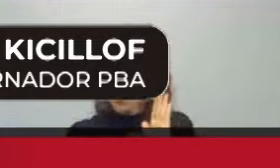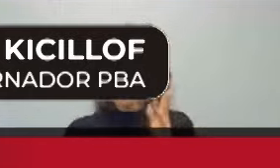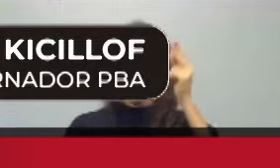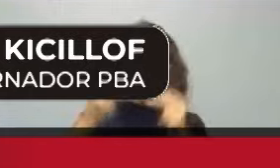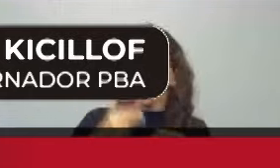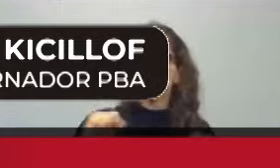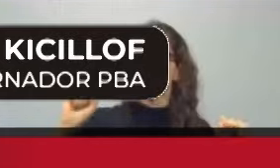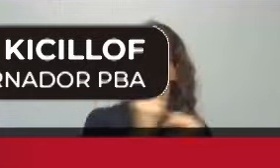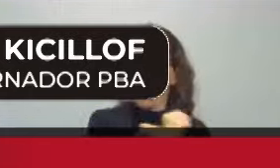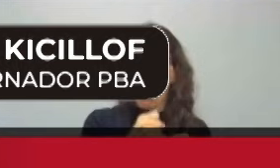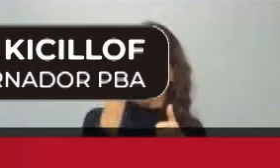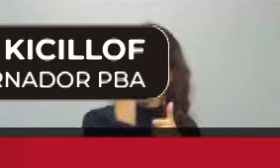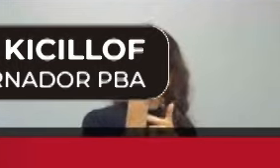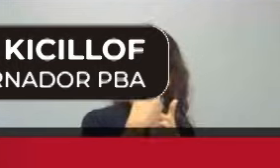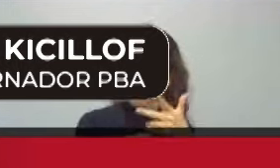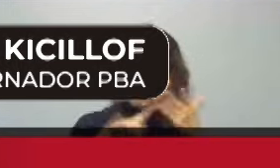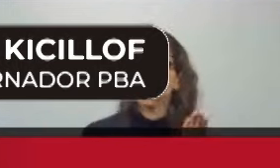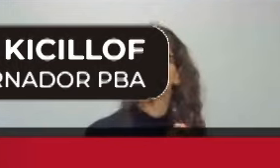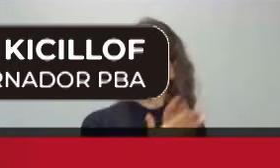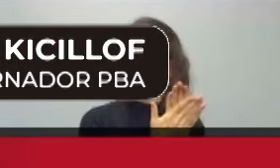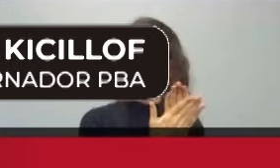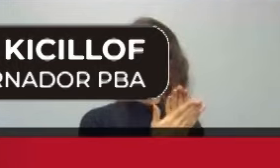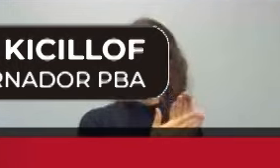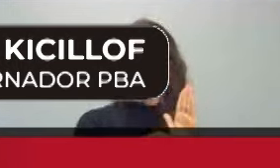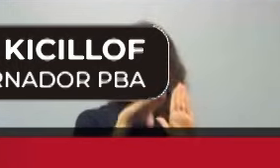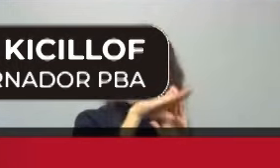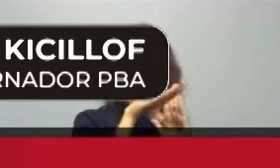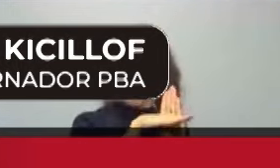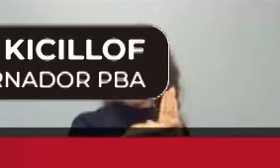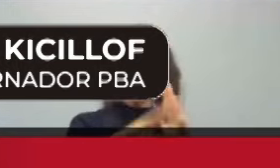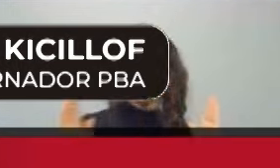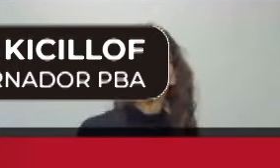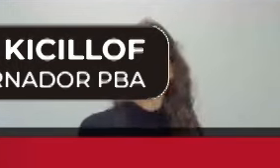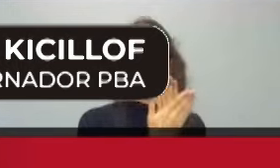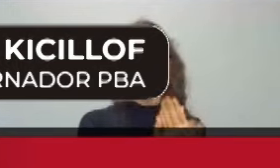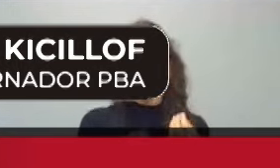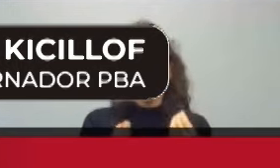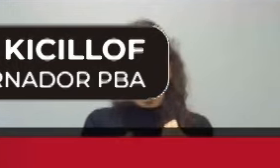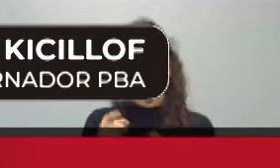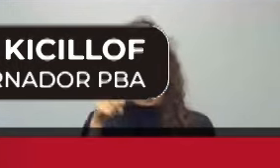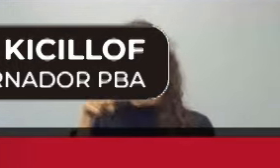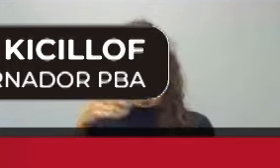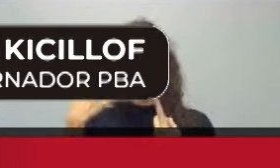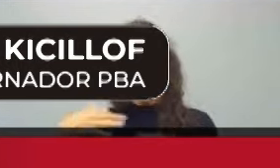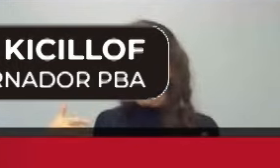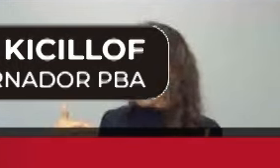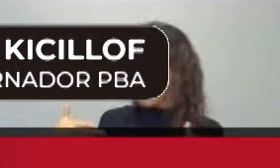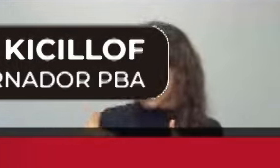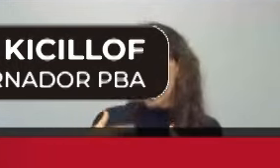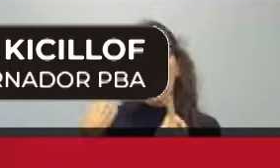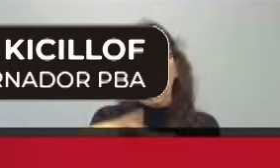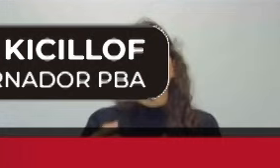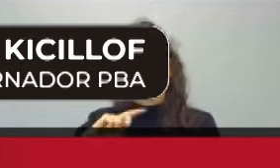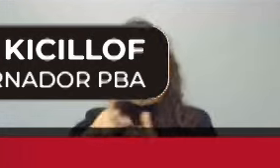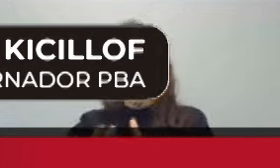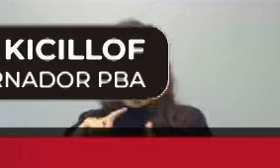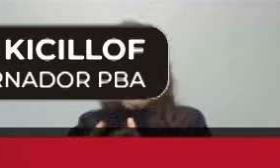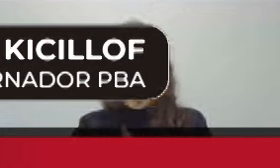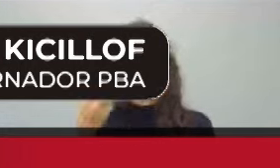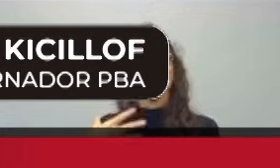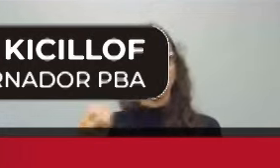presupuestos que sustentan las transferencias que se realizaron y que dejan en claro